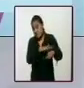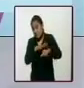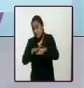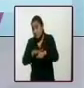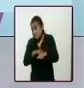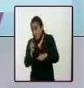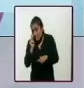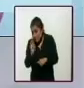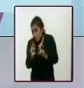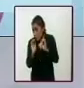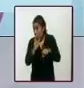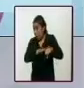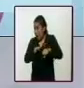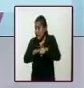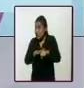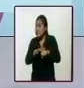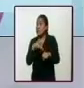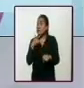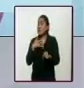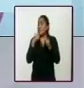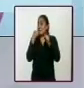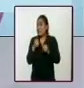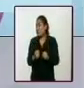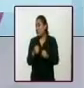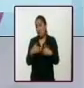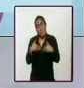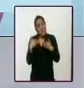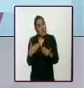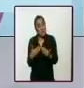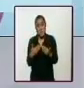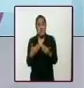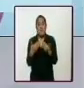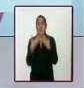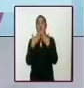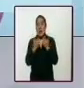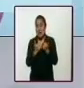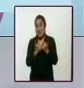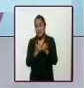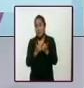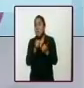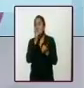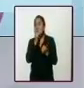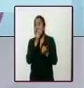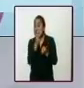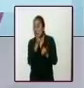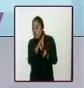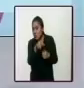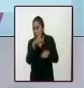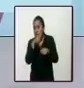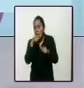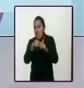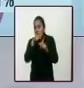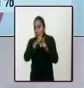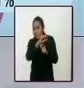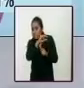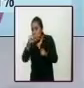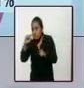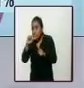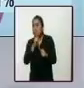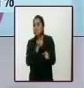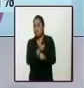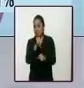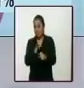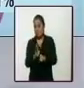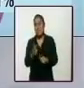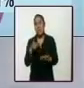no está de tanta confiabilidad invertir. Eso es lo que le dicen las calificadoras. Y bueno,